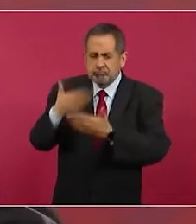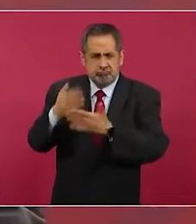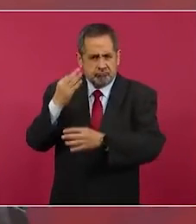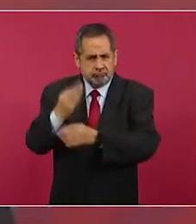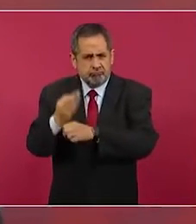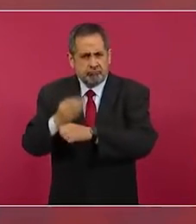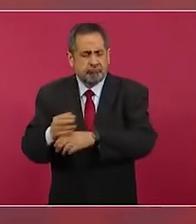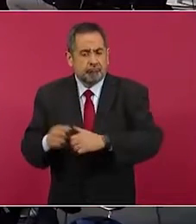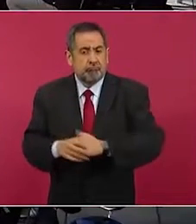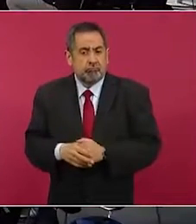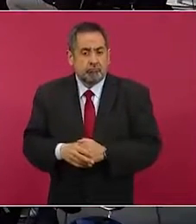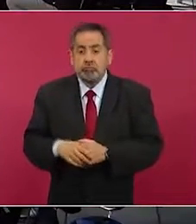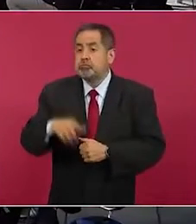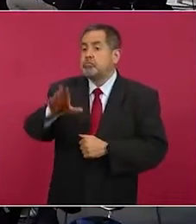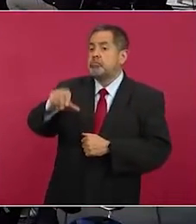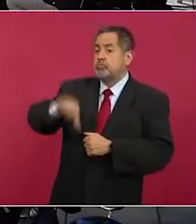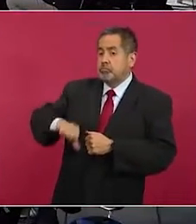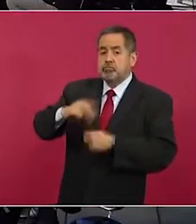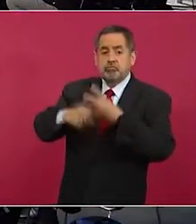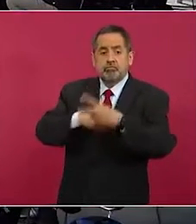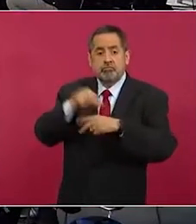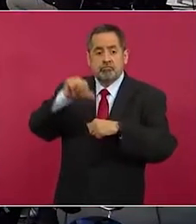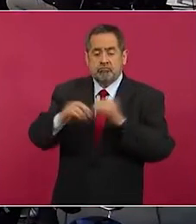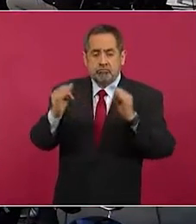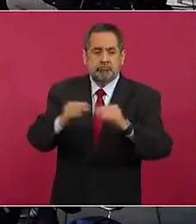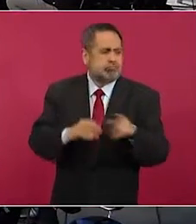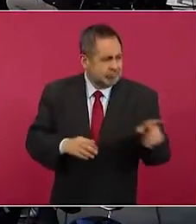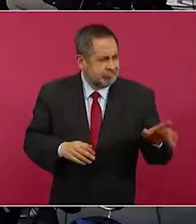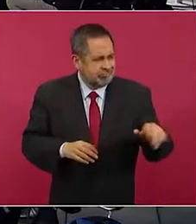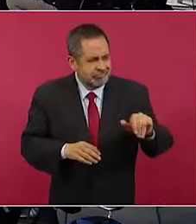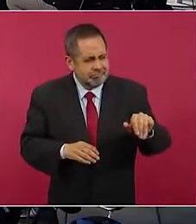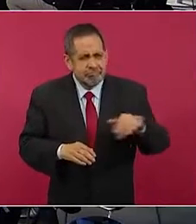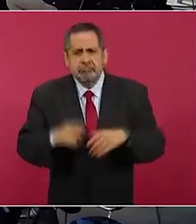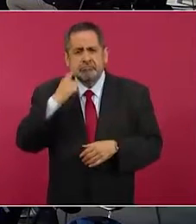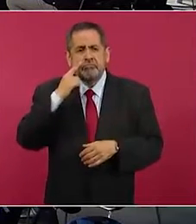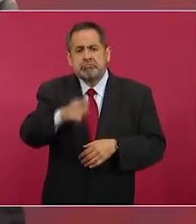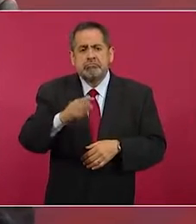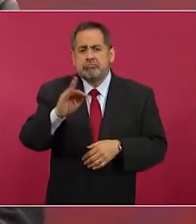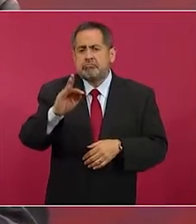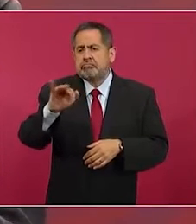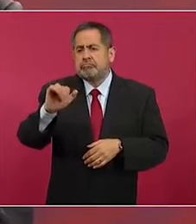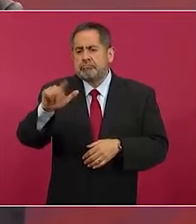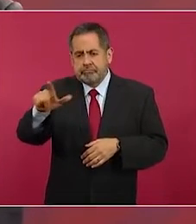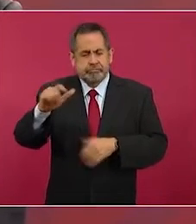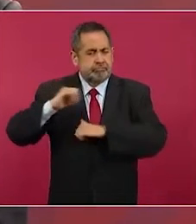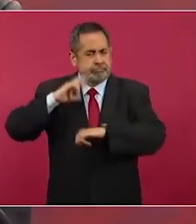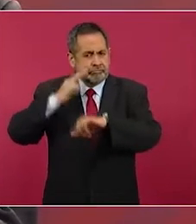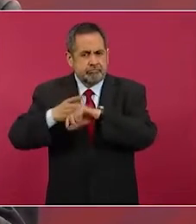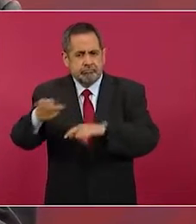audiencia. Sí, los atendería, sobre todo a los familiares,